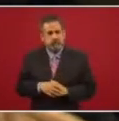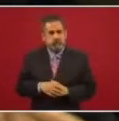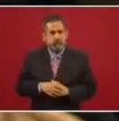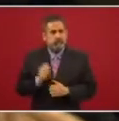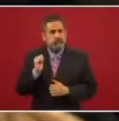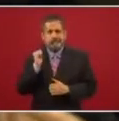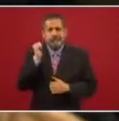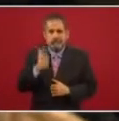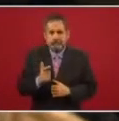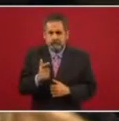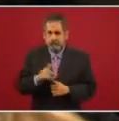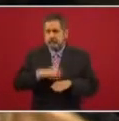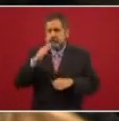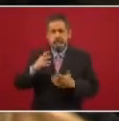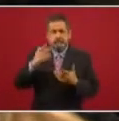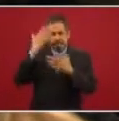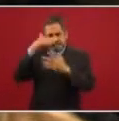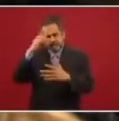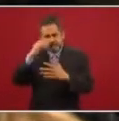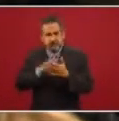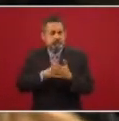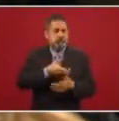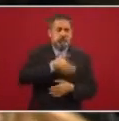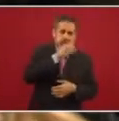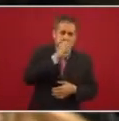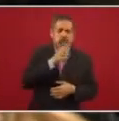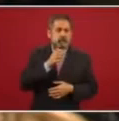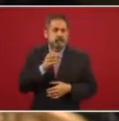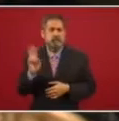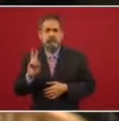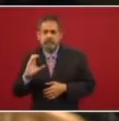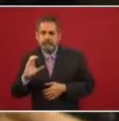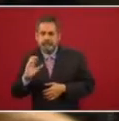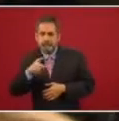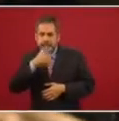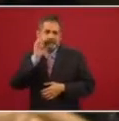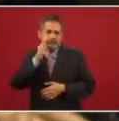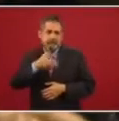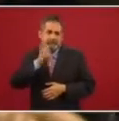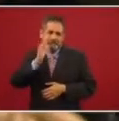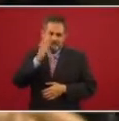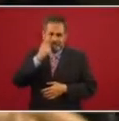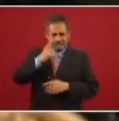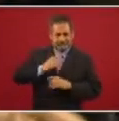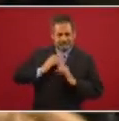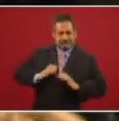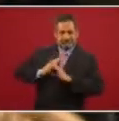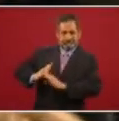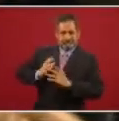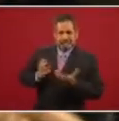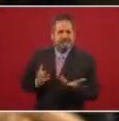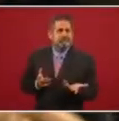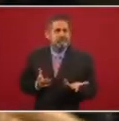algo extra de lo que sabemos cómo tomar líquidos vitamina c algo que fortalezca el sistema inmune y también de